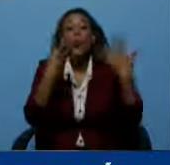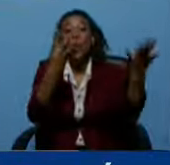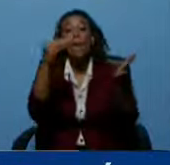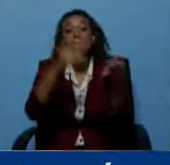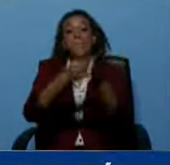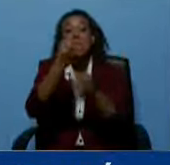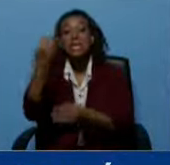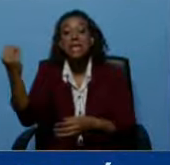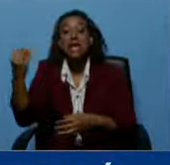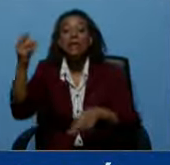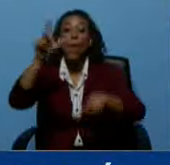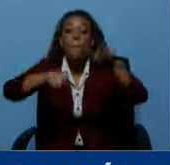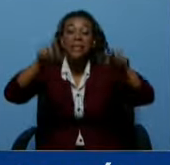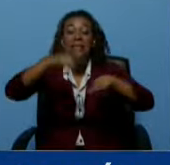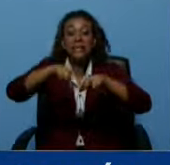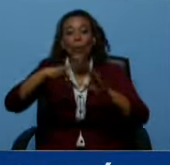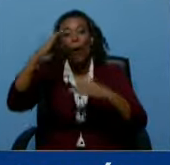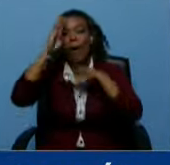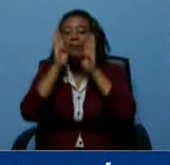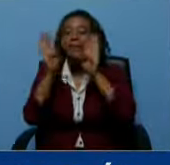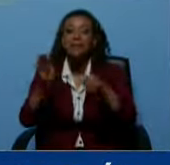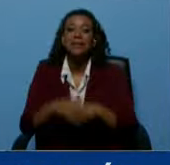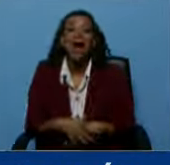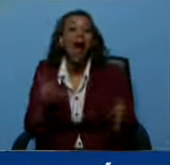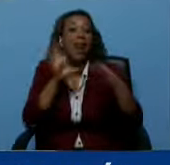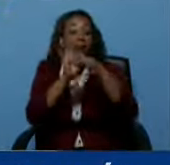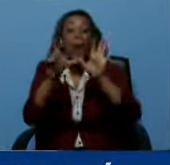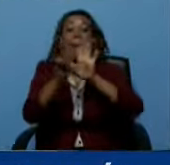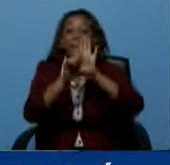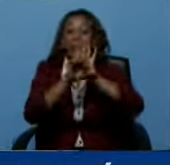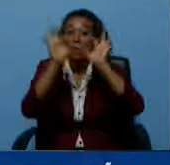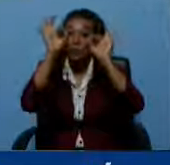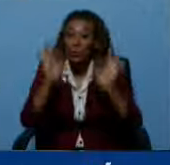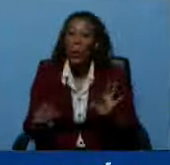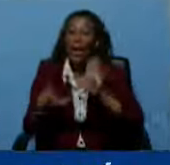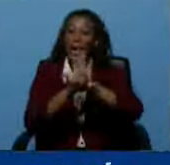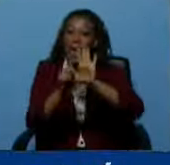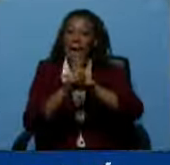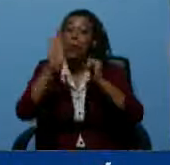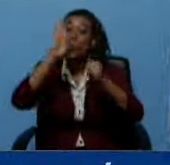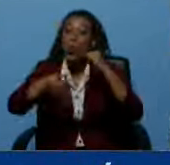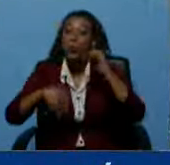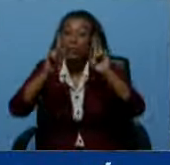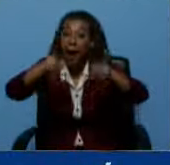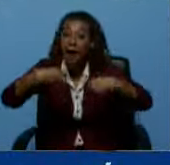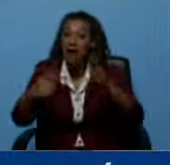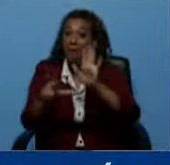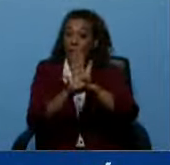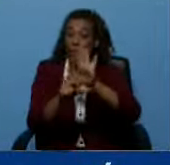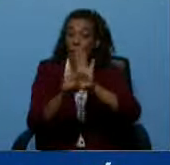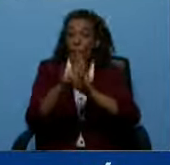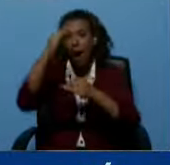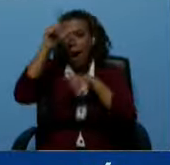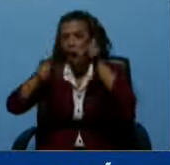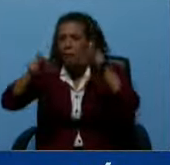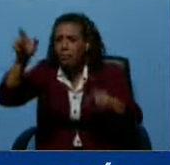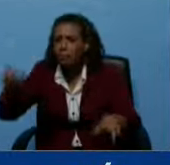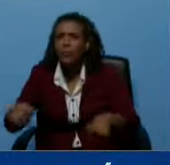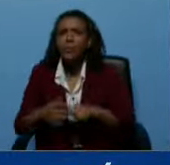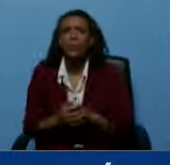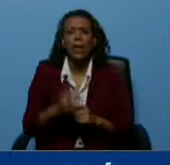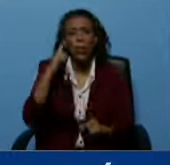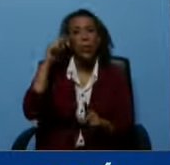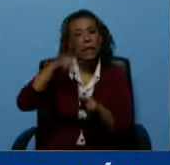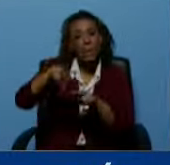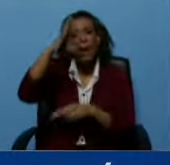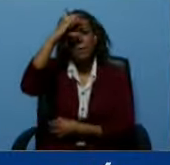agradezco mucho. Mi comandante. Con mucho amor. Apegados a la ley. Apegados a la ley y a la última reforma de los